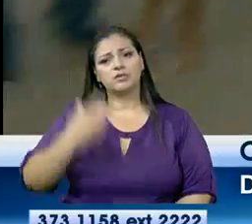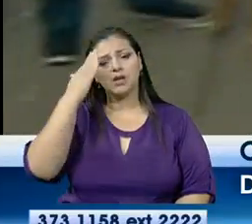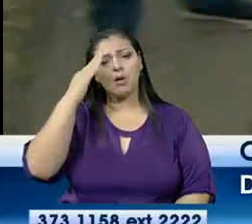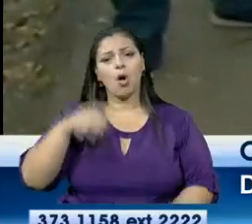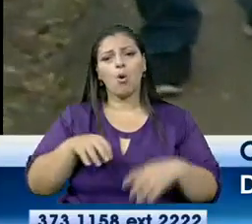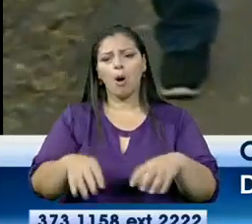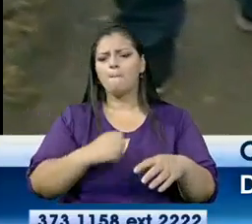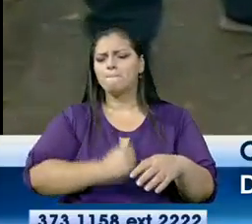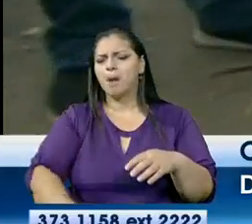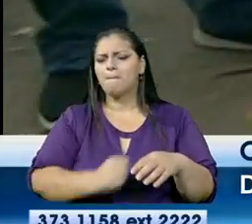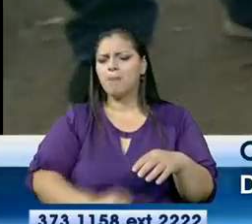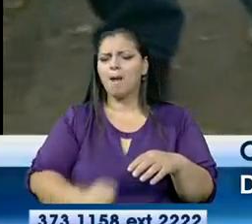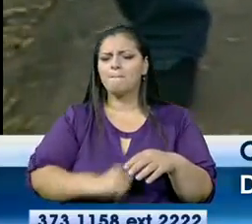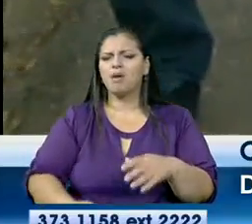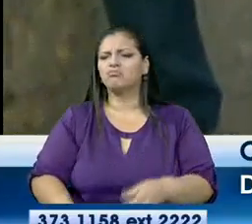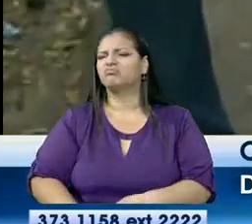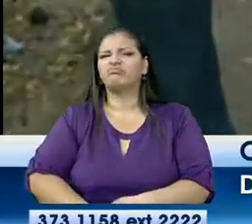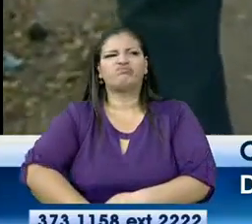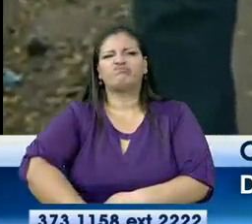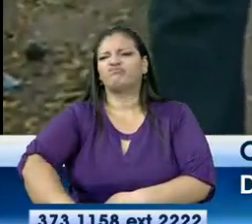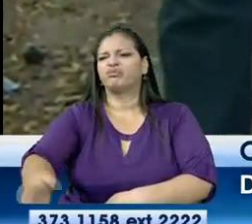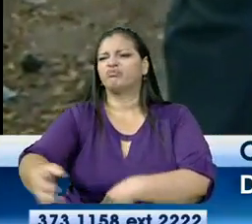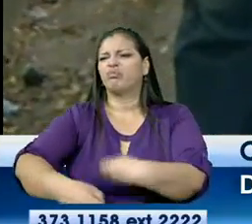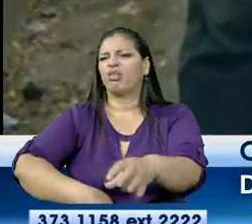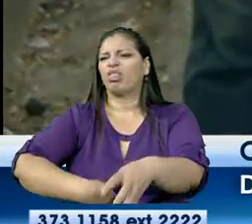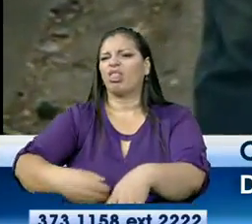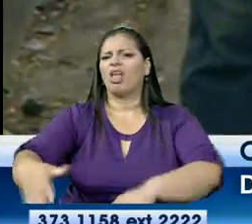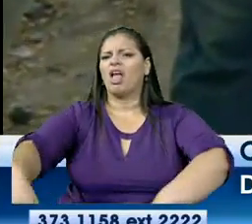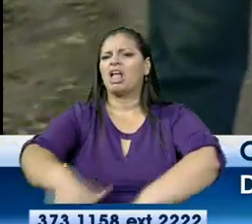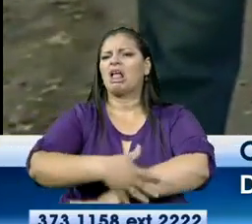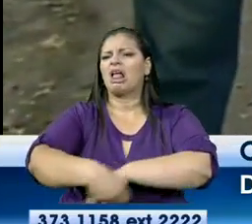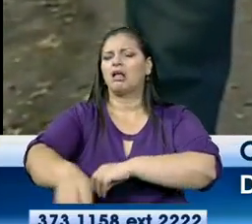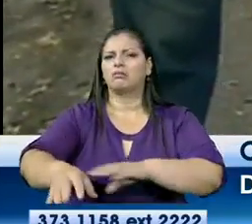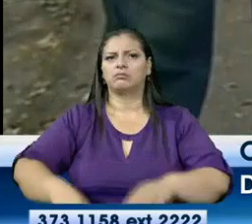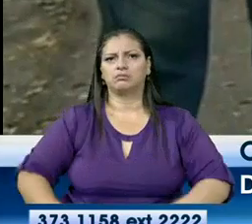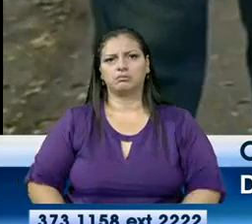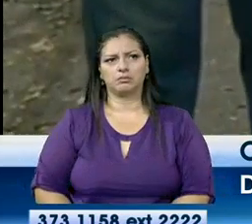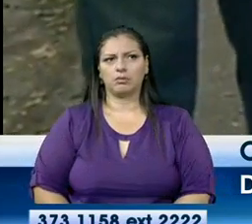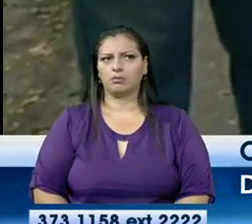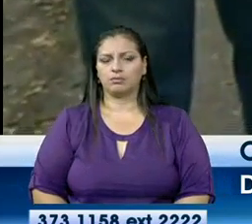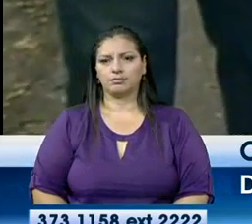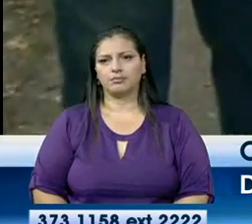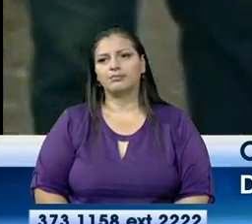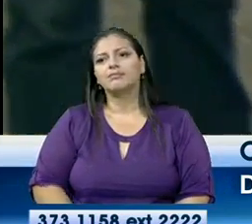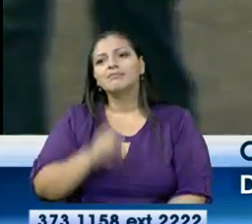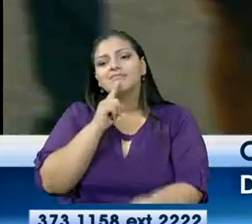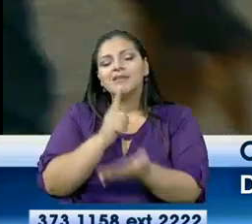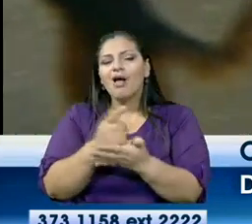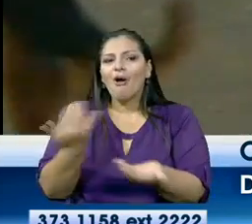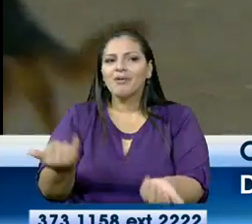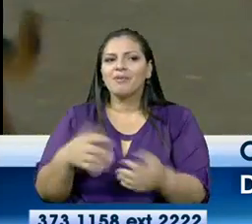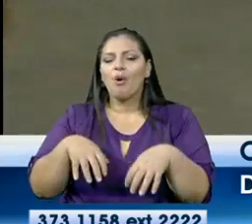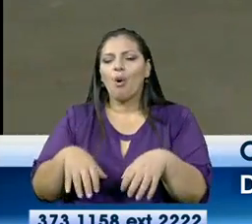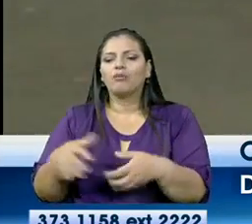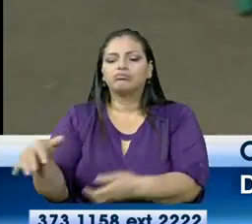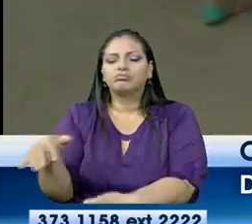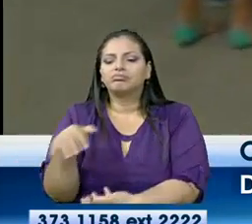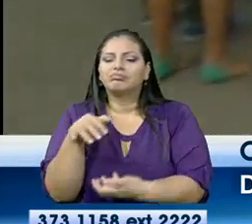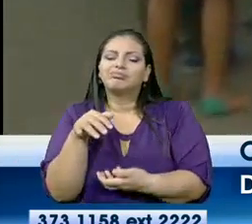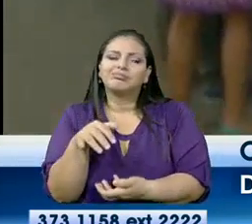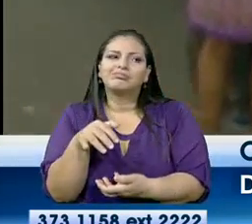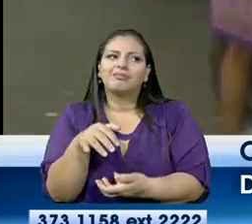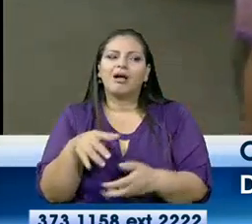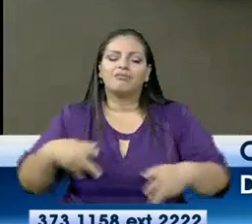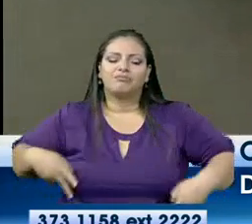en este caso tengo a la mamá de él, entonces para evitar que la preñe. Ok, perfecto. Entonces,